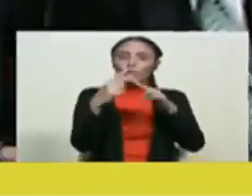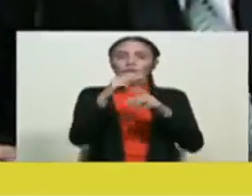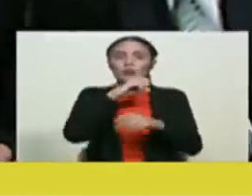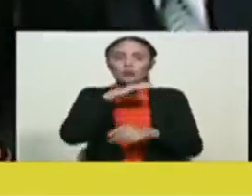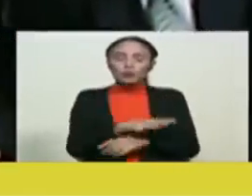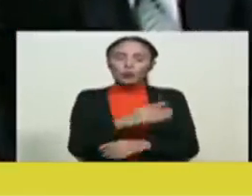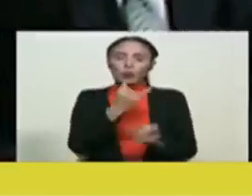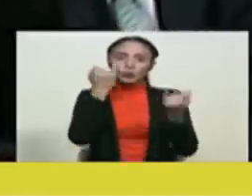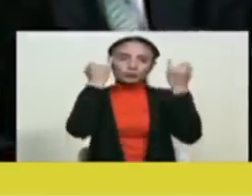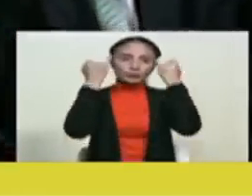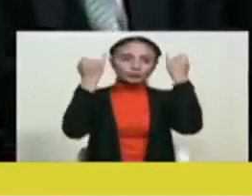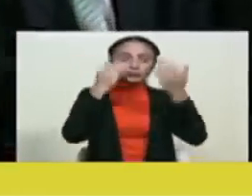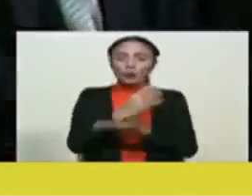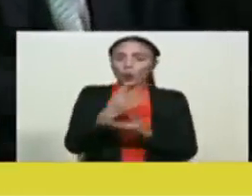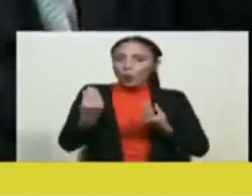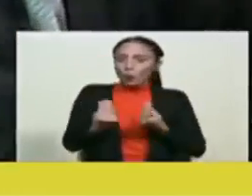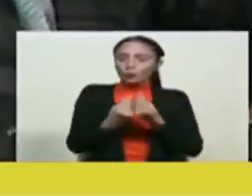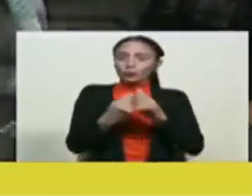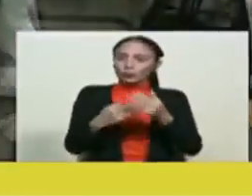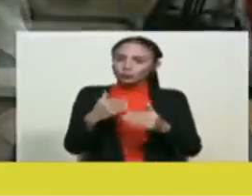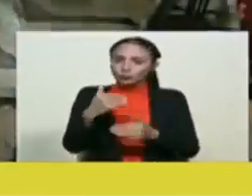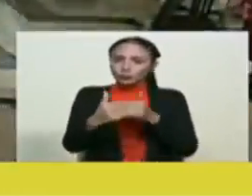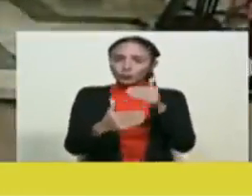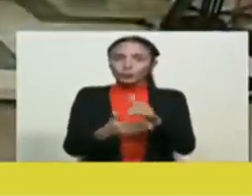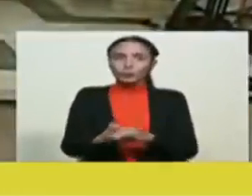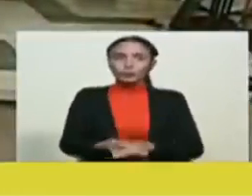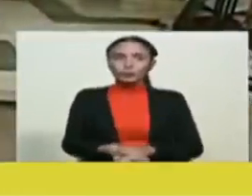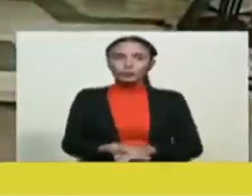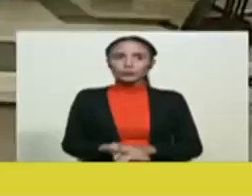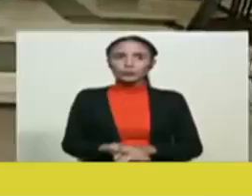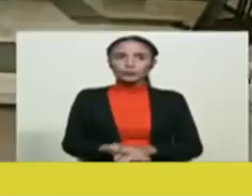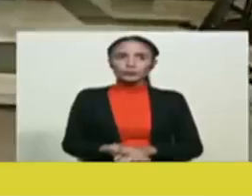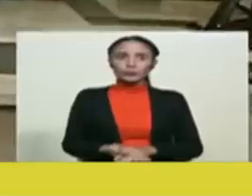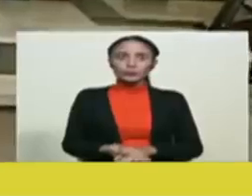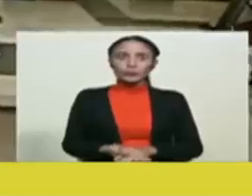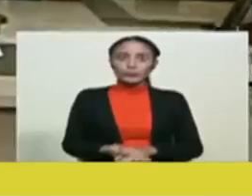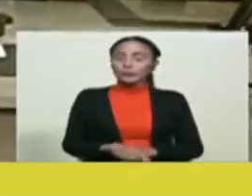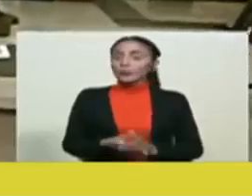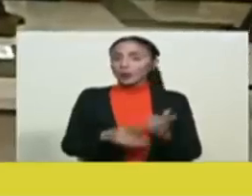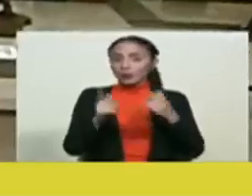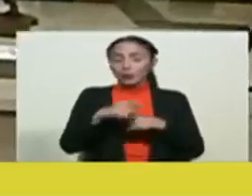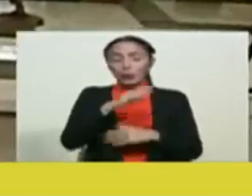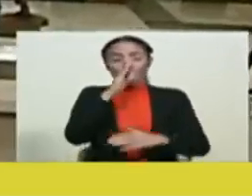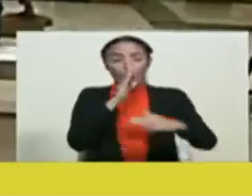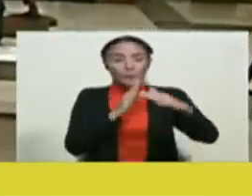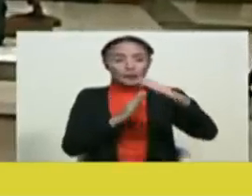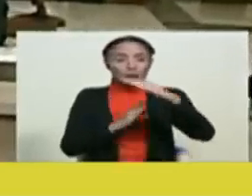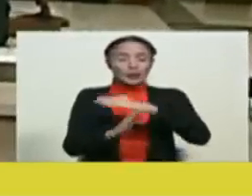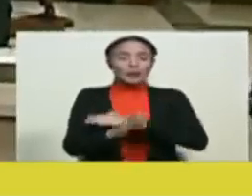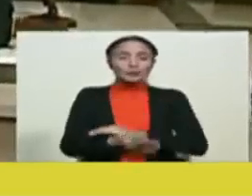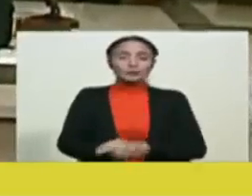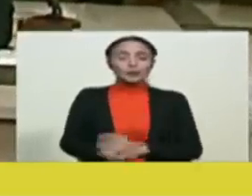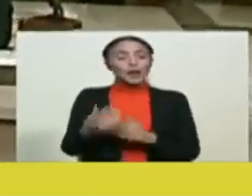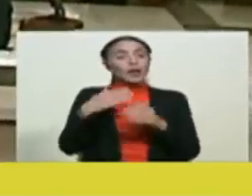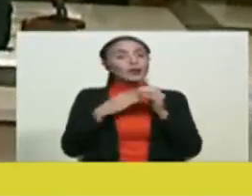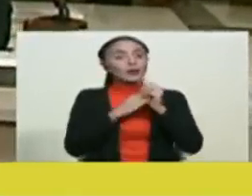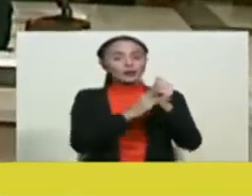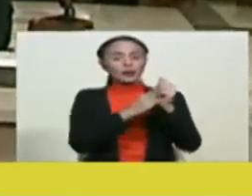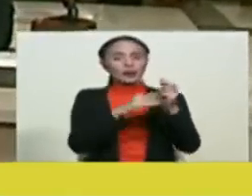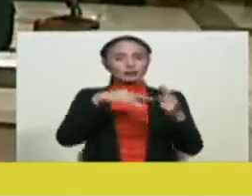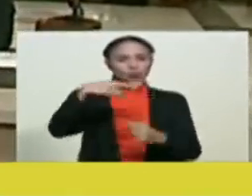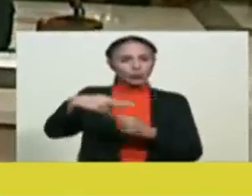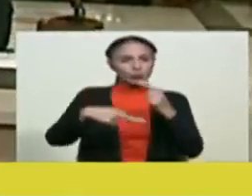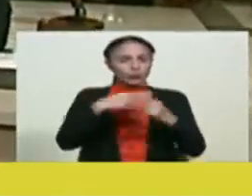y de vivir junto a ellos en sus sueños en su grandeza y también en su humildad de líderes revolucionarios